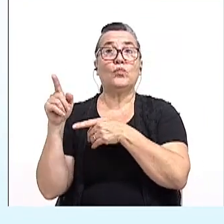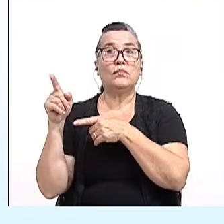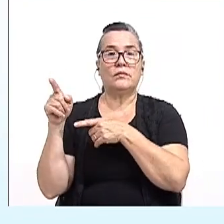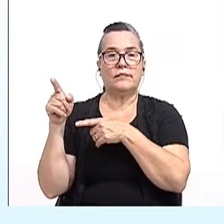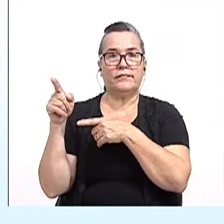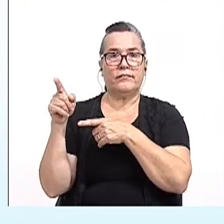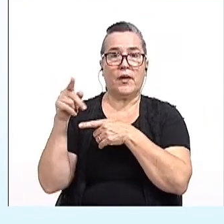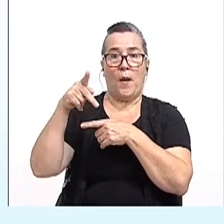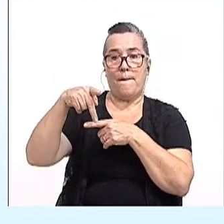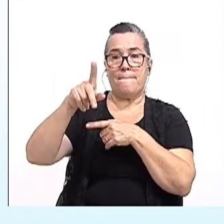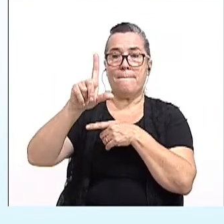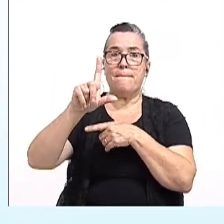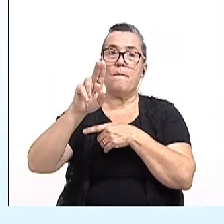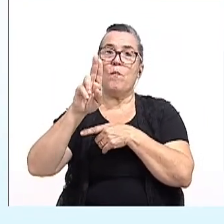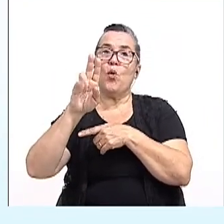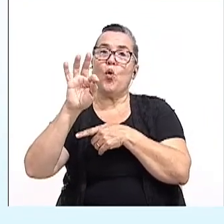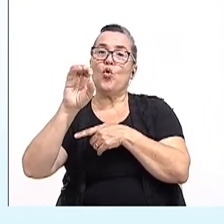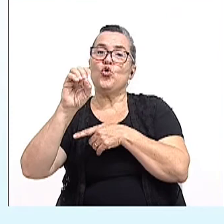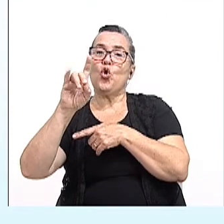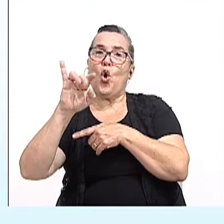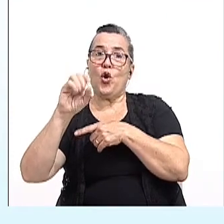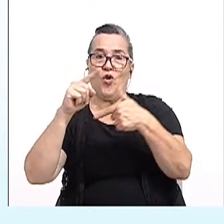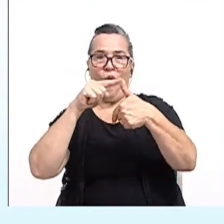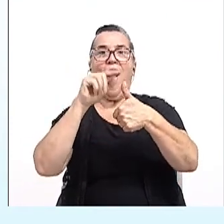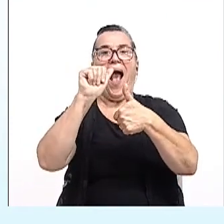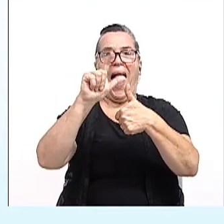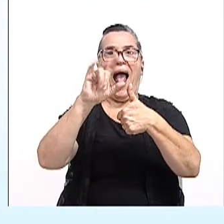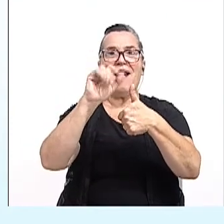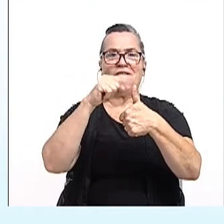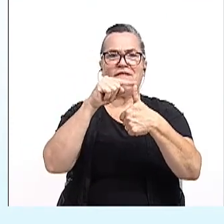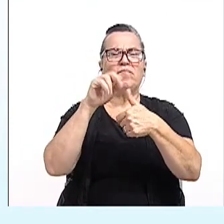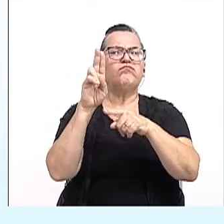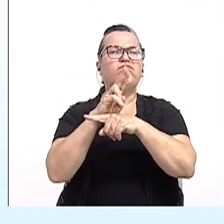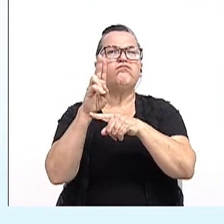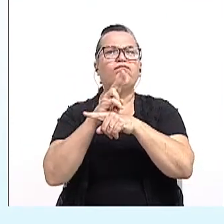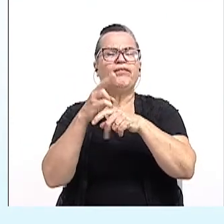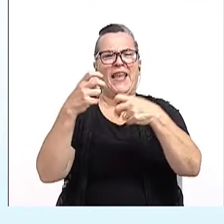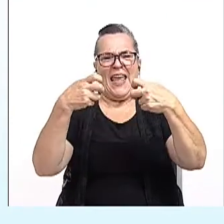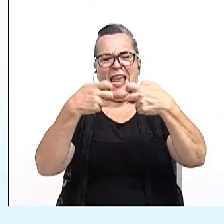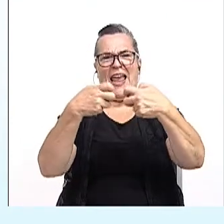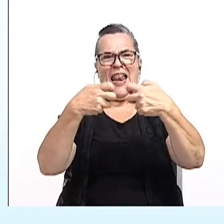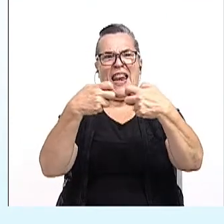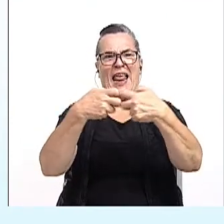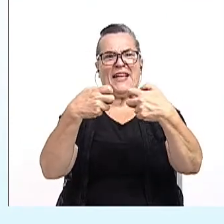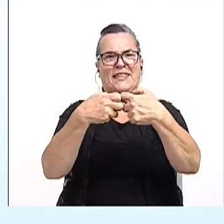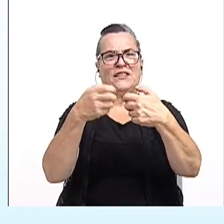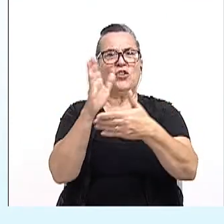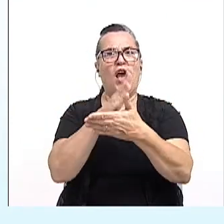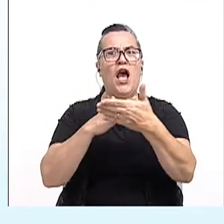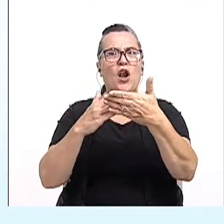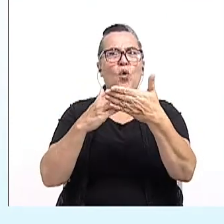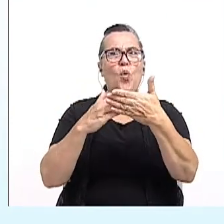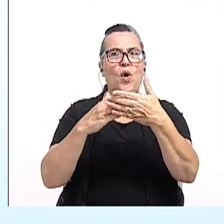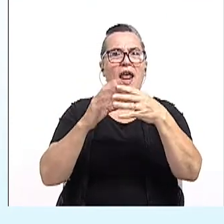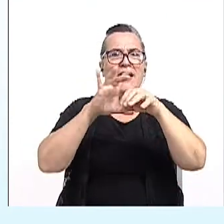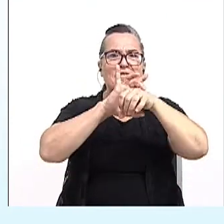El plutonio es un emisor alfa utilizado en los sistemas eléctricos de algunas naves